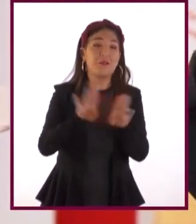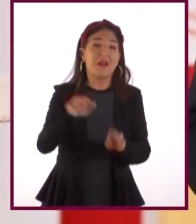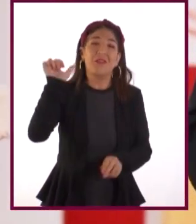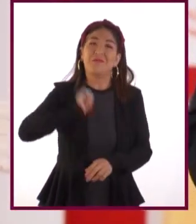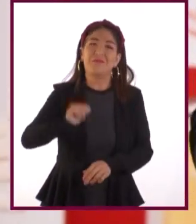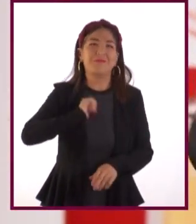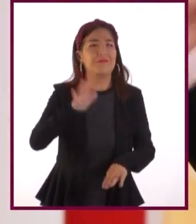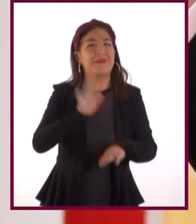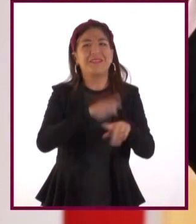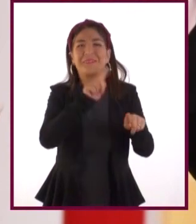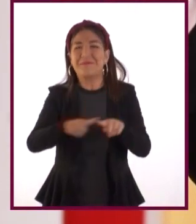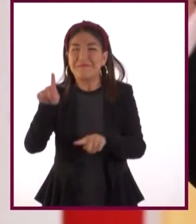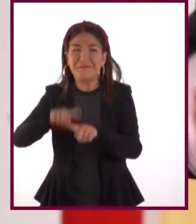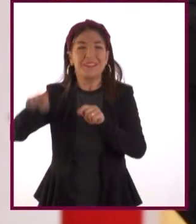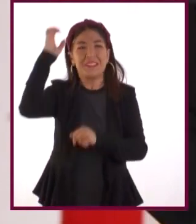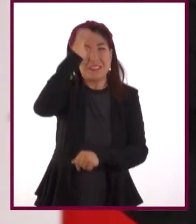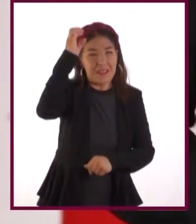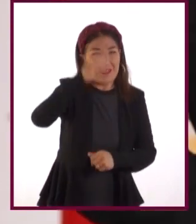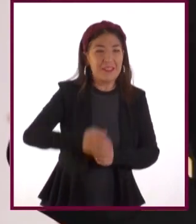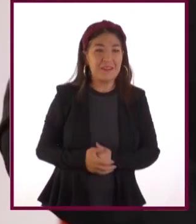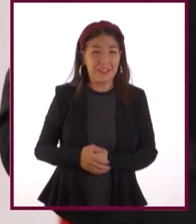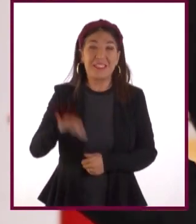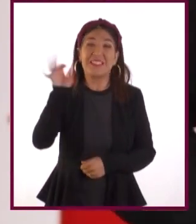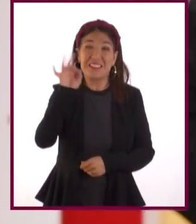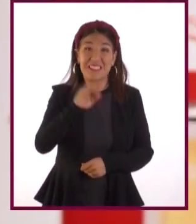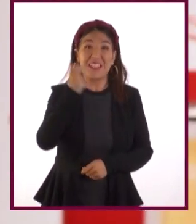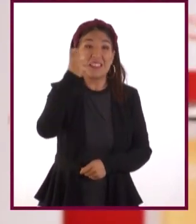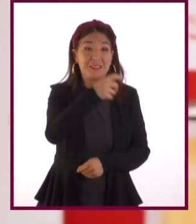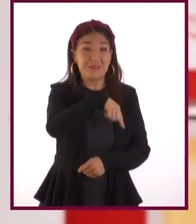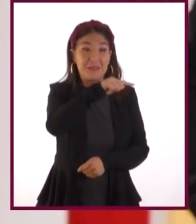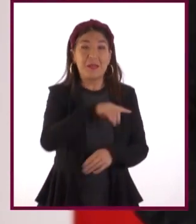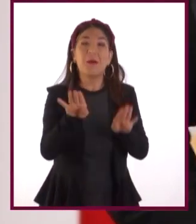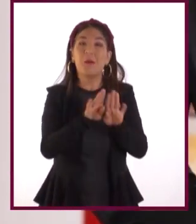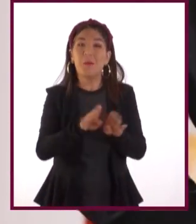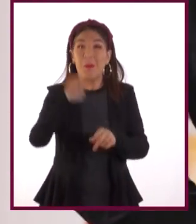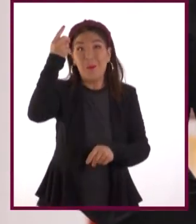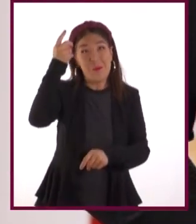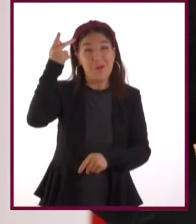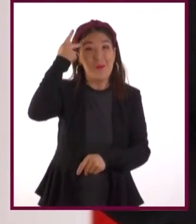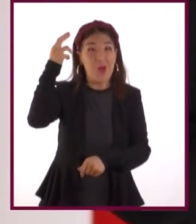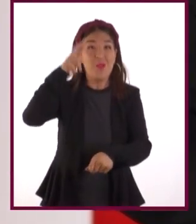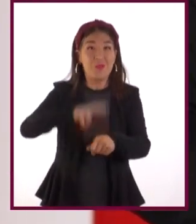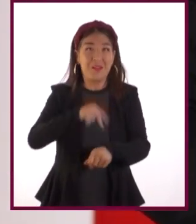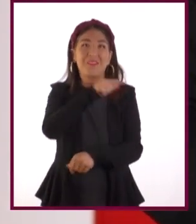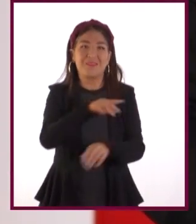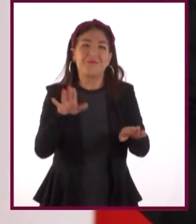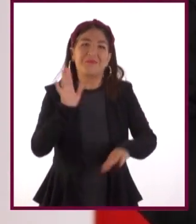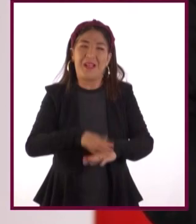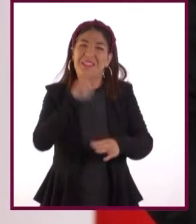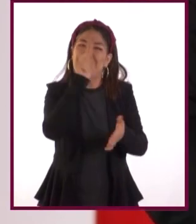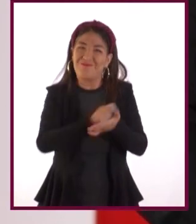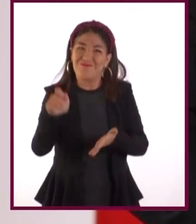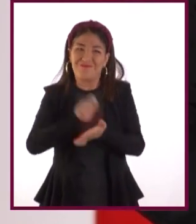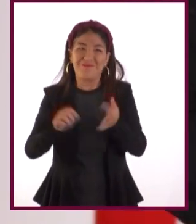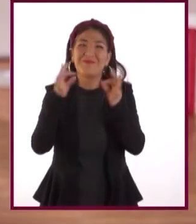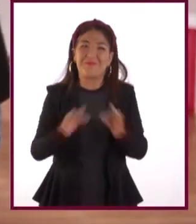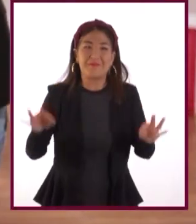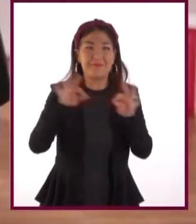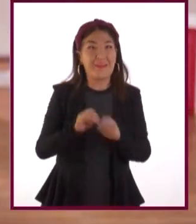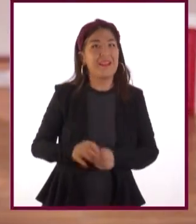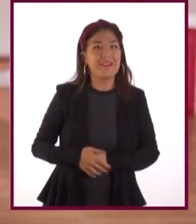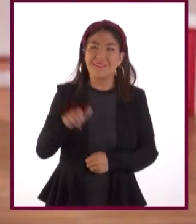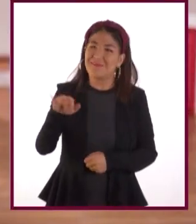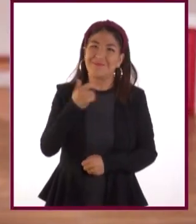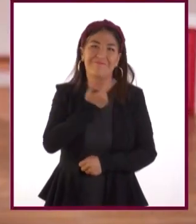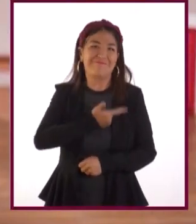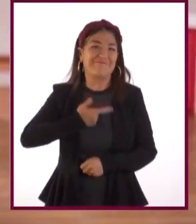la época victoriana hubo muchos desarrollos científicos. Y si no, estoy segura de que nuestros guionistas nos van a dar otro vestuario muy pronto. Ah,